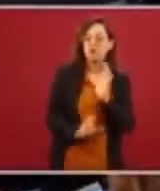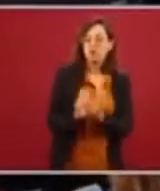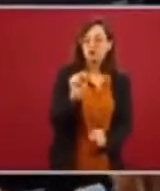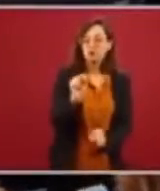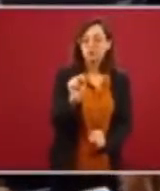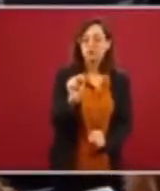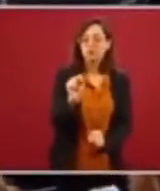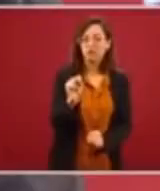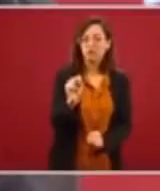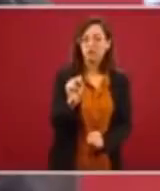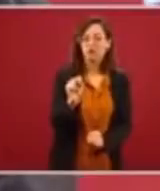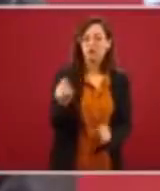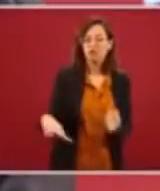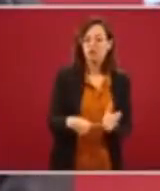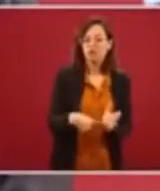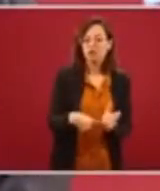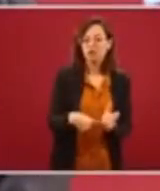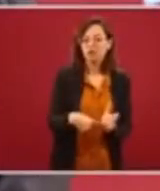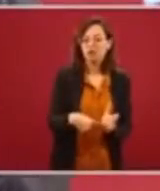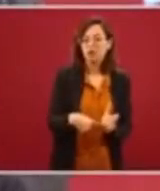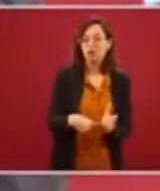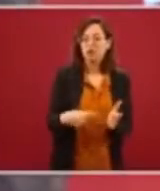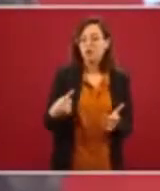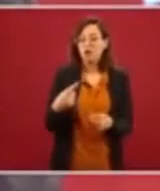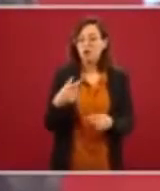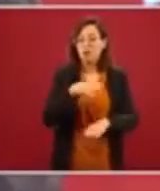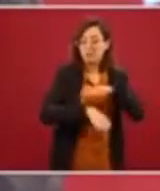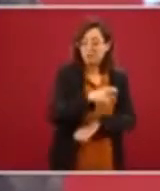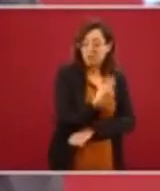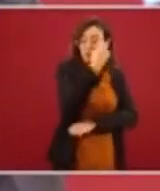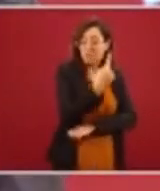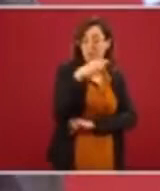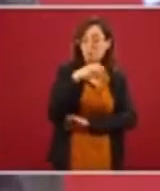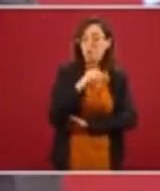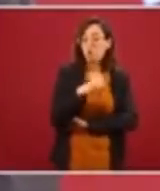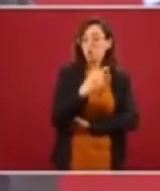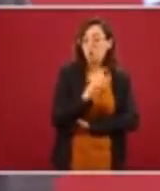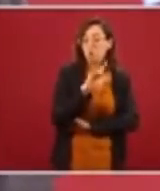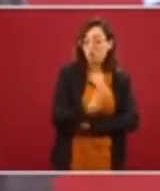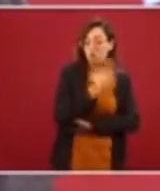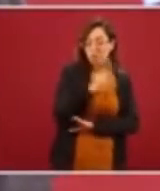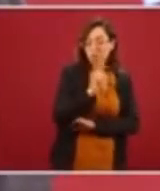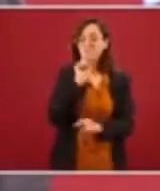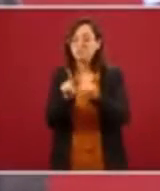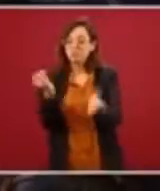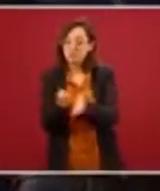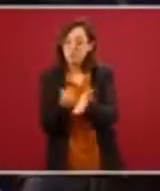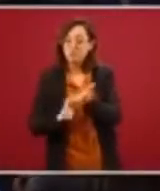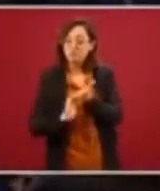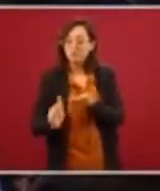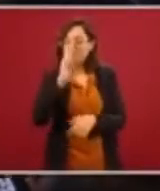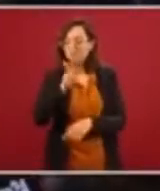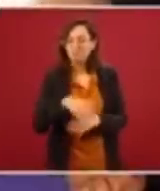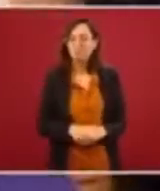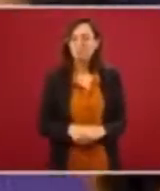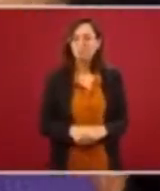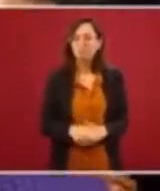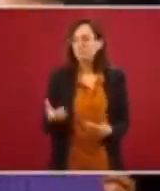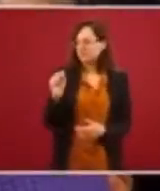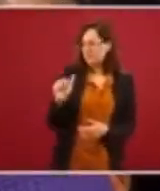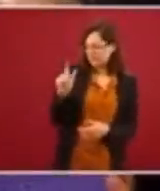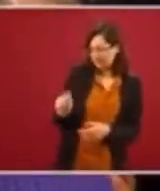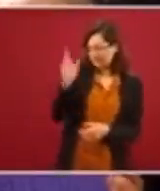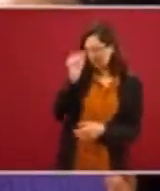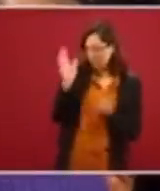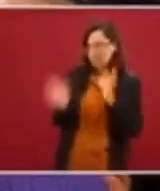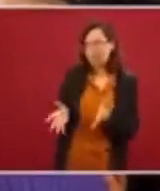Constitución y, así como están prohibidos los monopolios, está prohibida la condonación de impuestos. Me dice que el SAT ya tiene una especie de acuerdo. Sí. La aerolínea